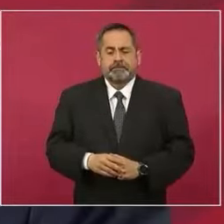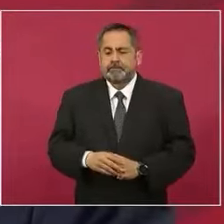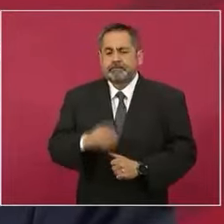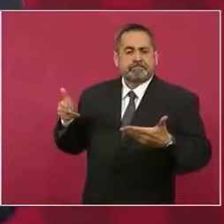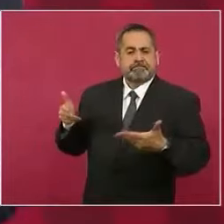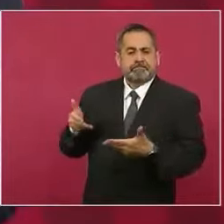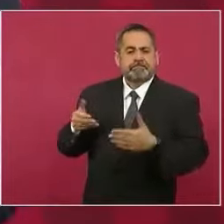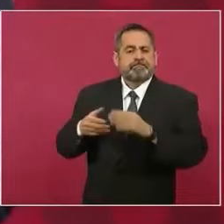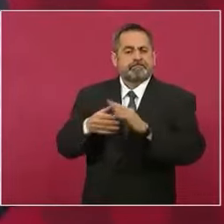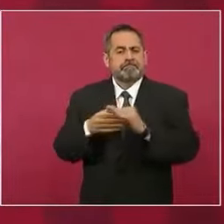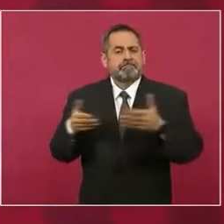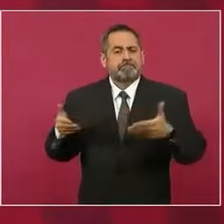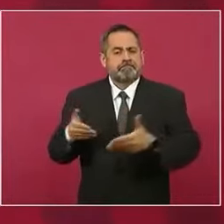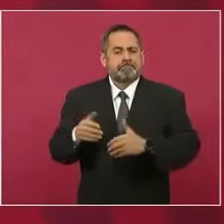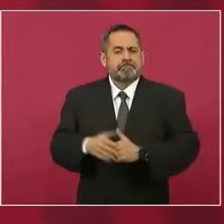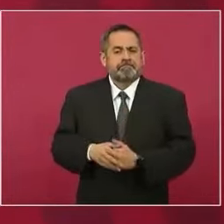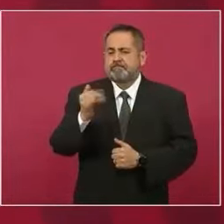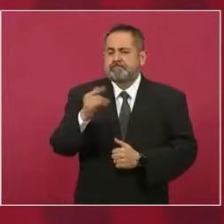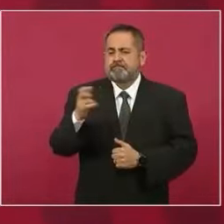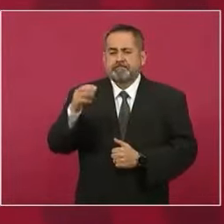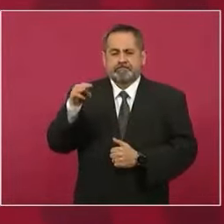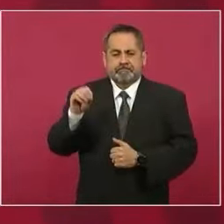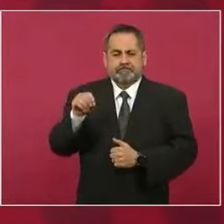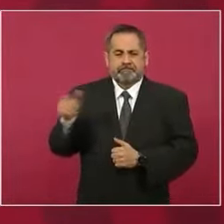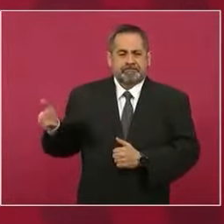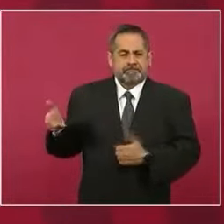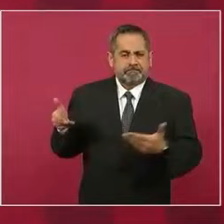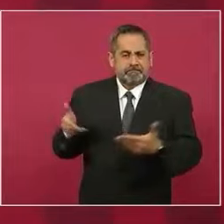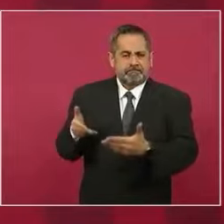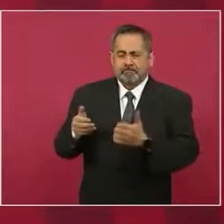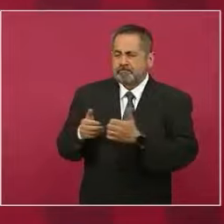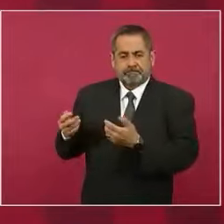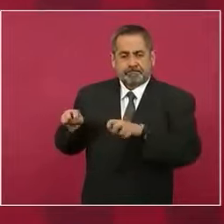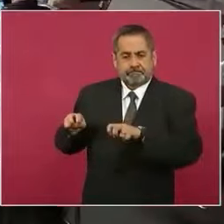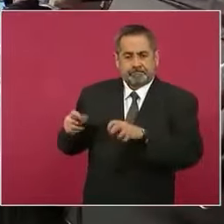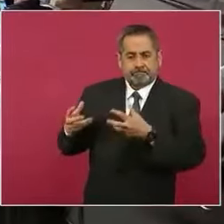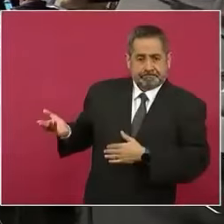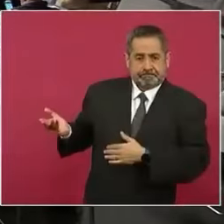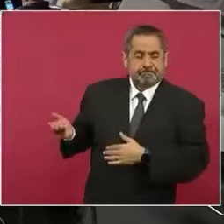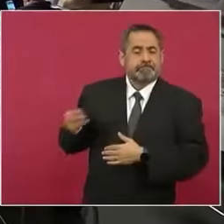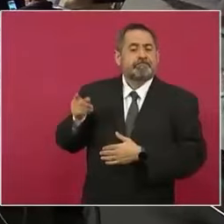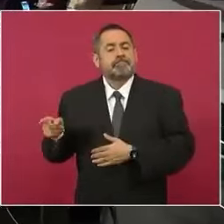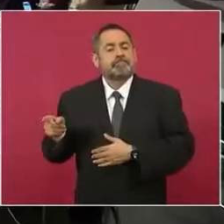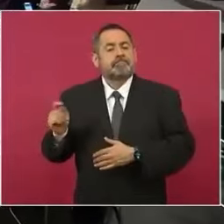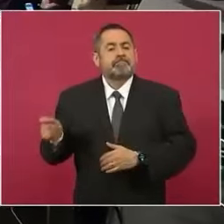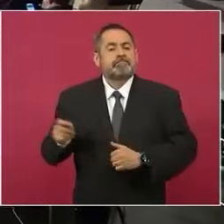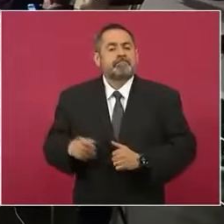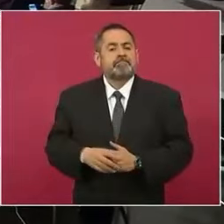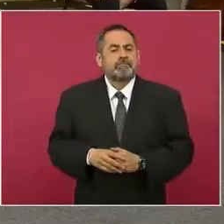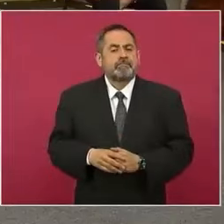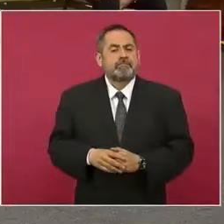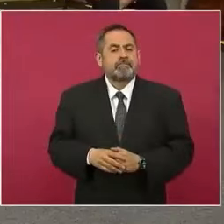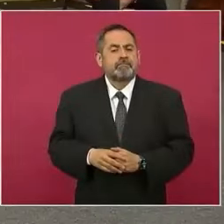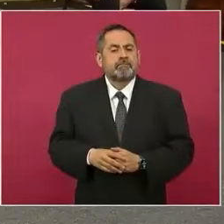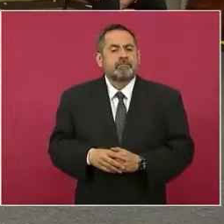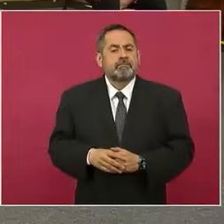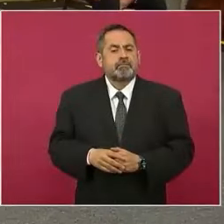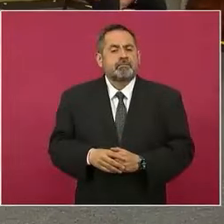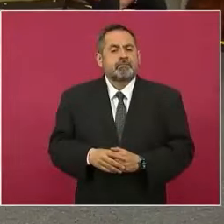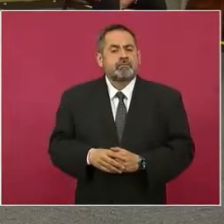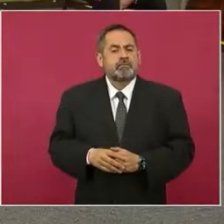presentándoles a Jeremy Corbyn, que está con nosotros. Él, Jeremy,